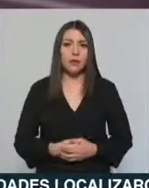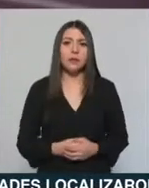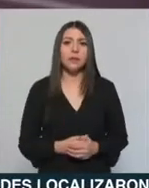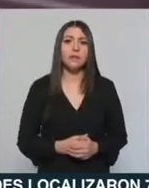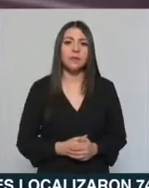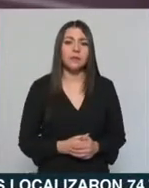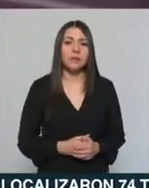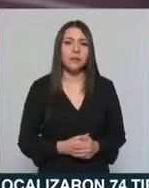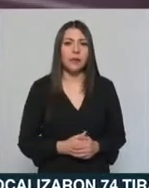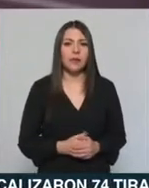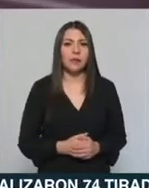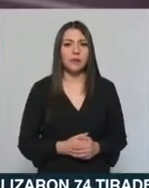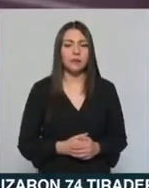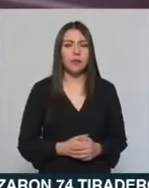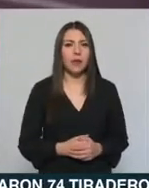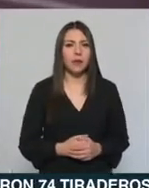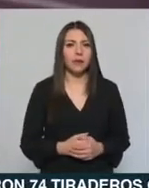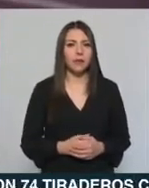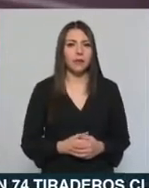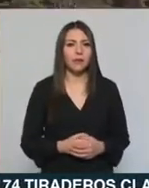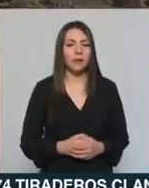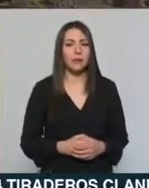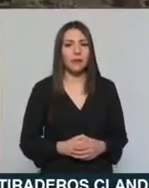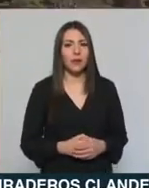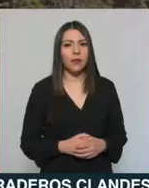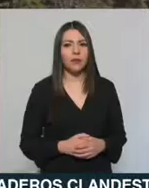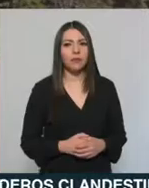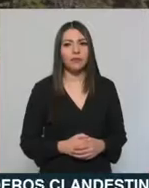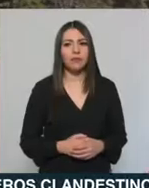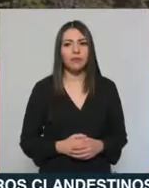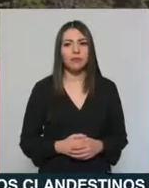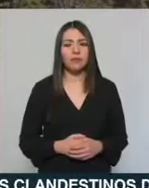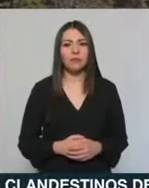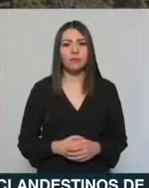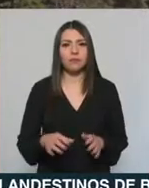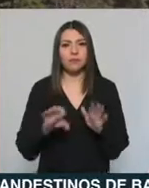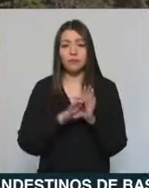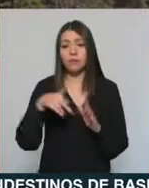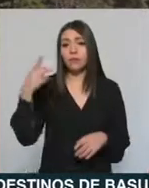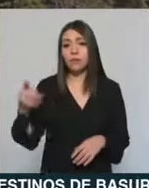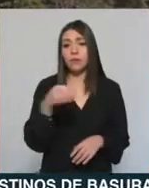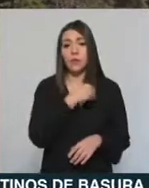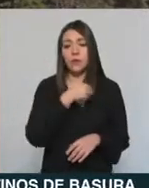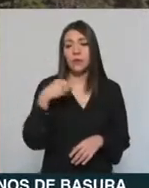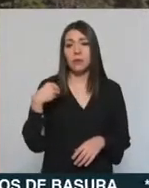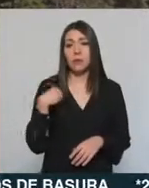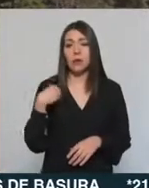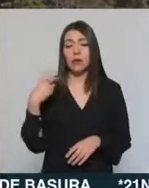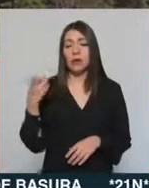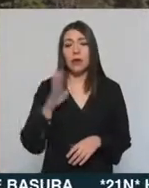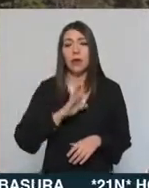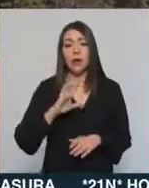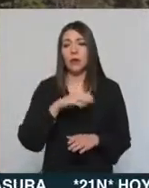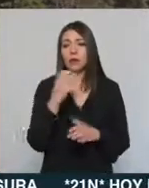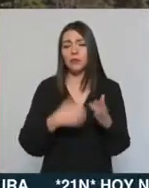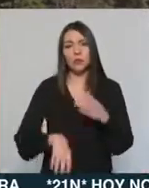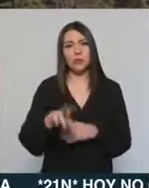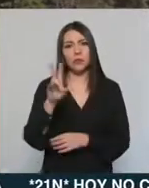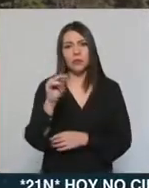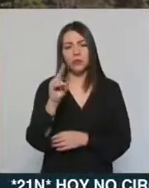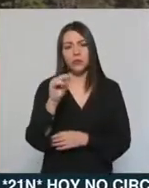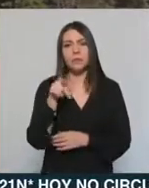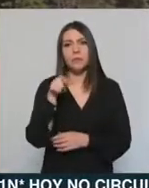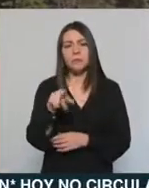padre? En el caso de los alimentos, si bien es una obligación que no se extingue, que no prescribe y